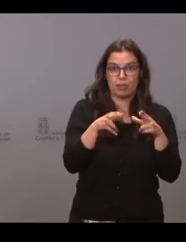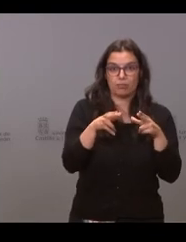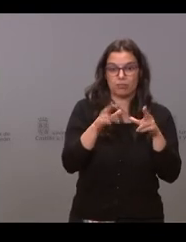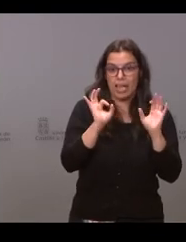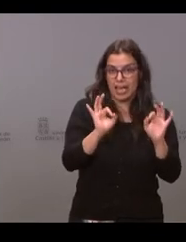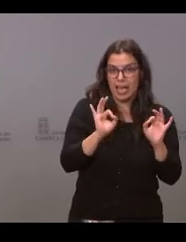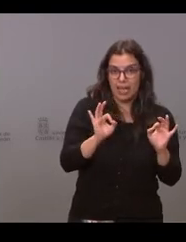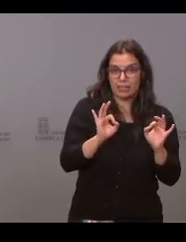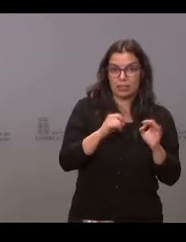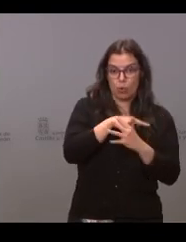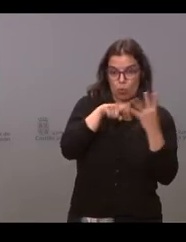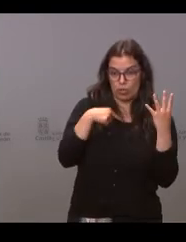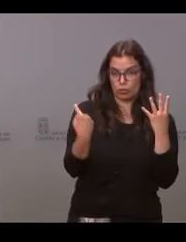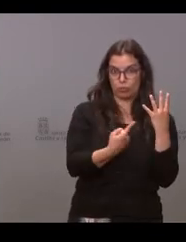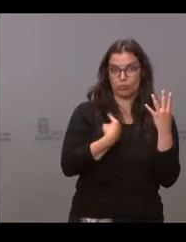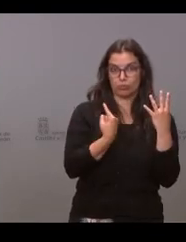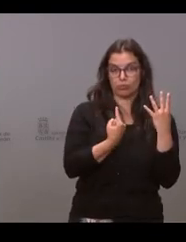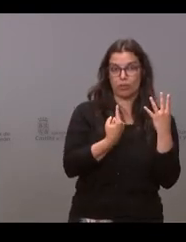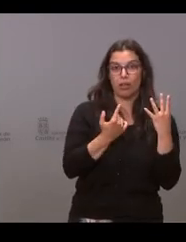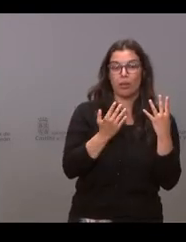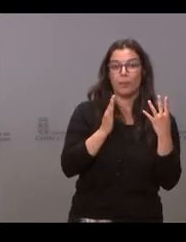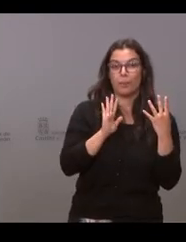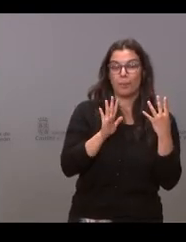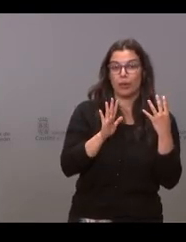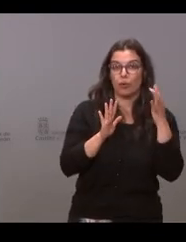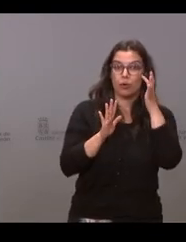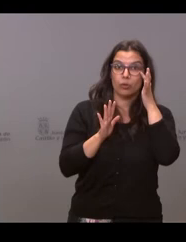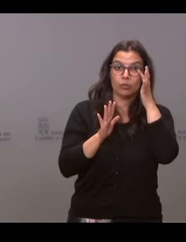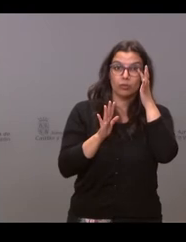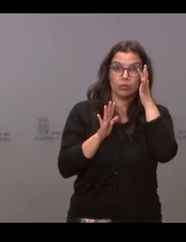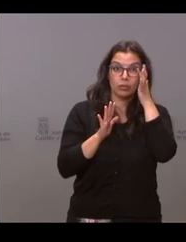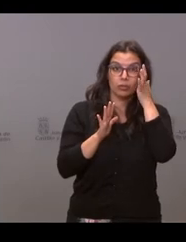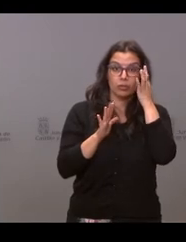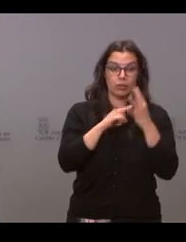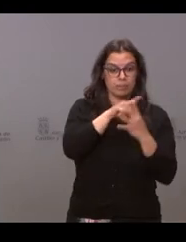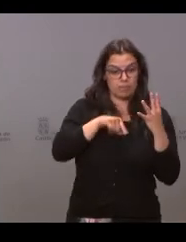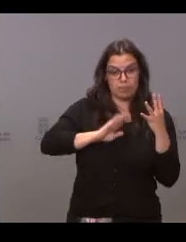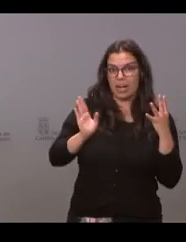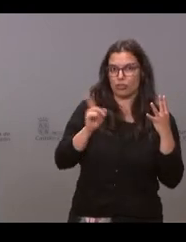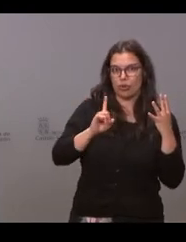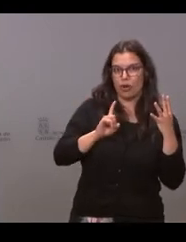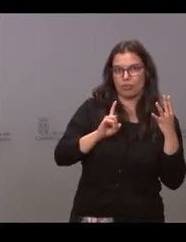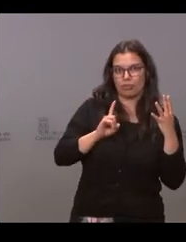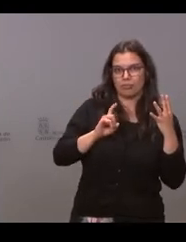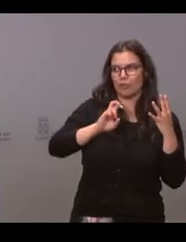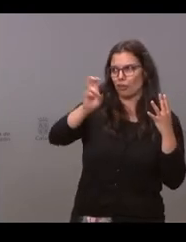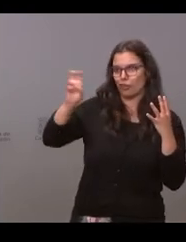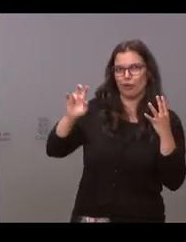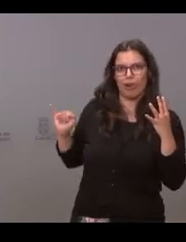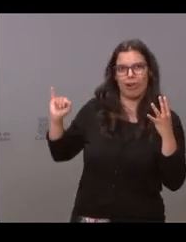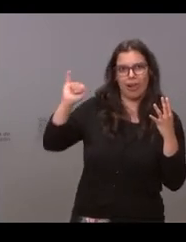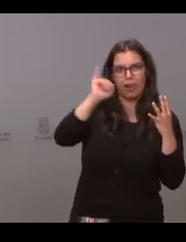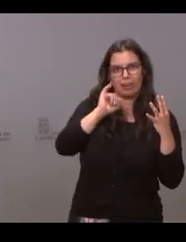estamos aquí presentes pero no sólo somos nosotros hay mucha vida detrás de nosotros